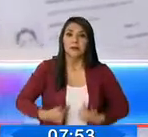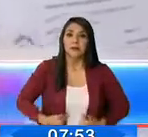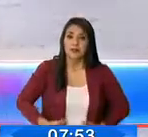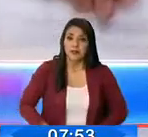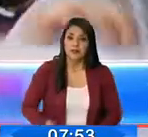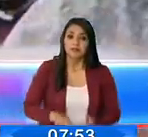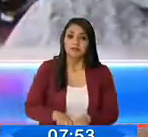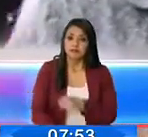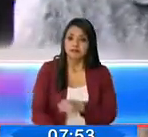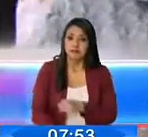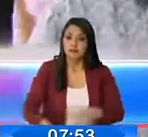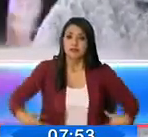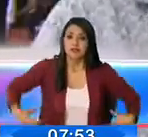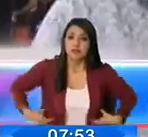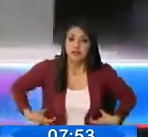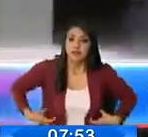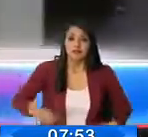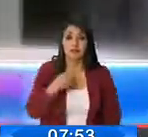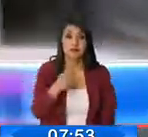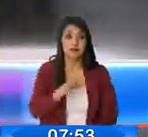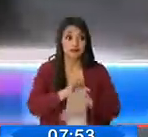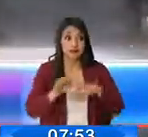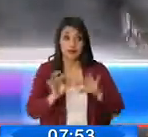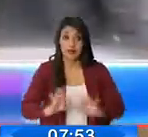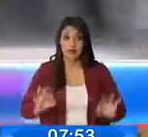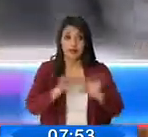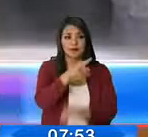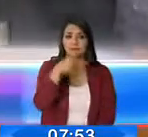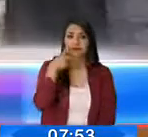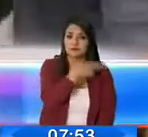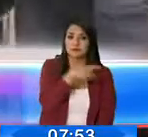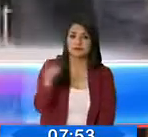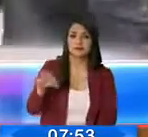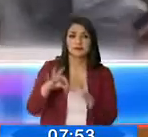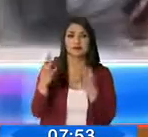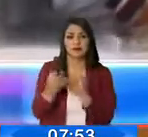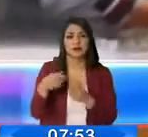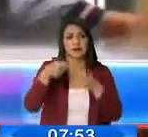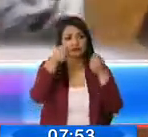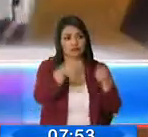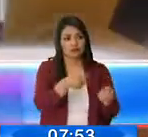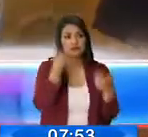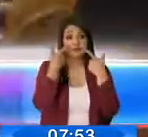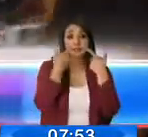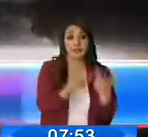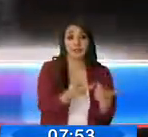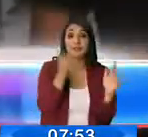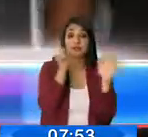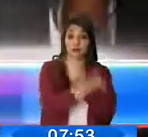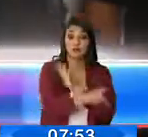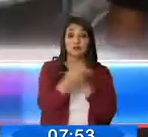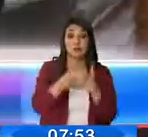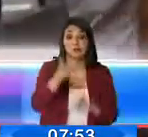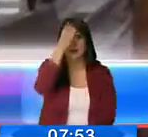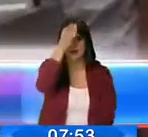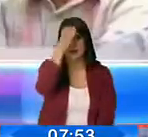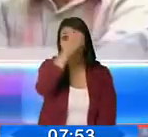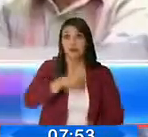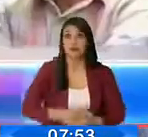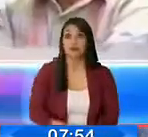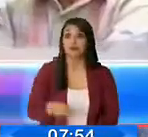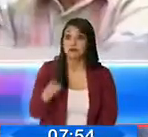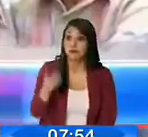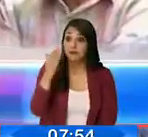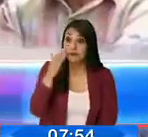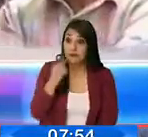renales y no que no le había hecho nada. Los familiares de la Occisa llevaron el documento a la clínica. Sigue esperando que murió de un